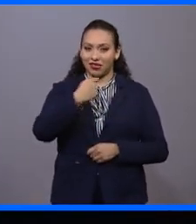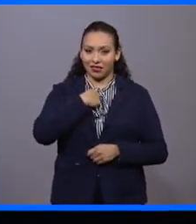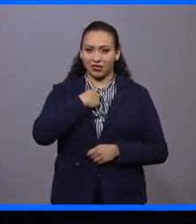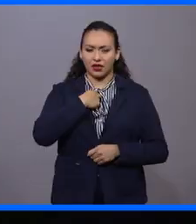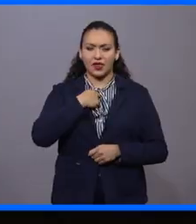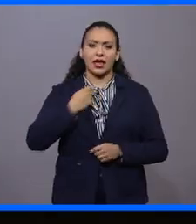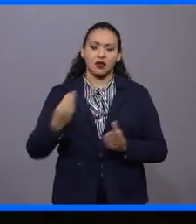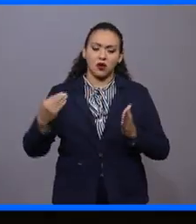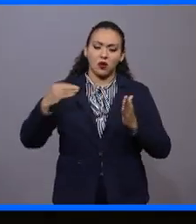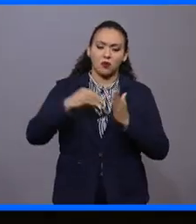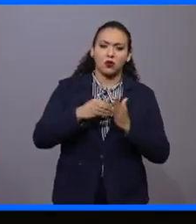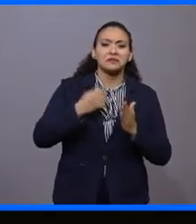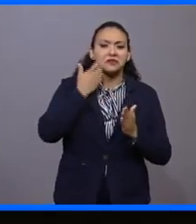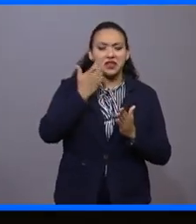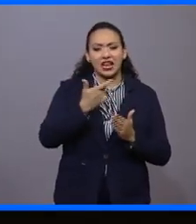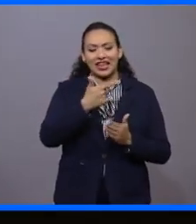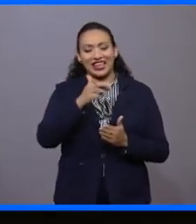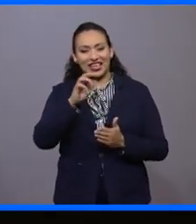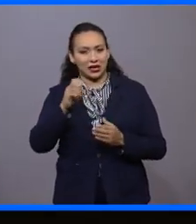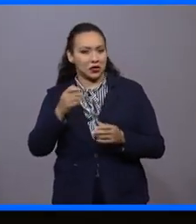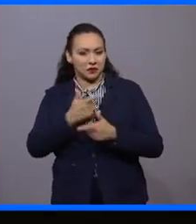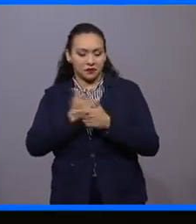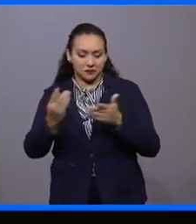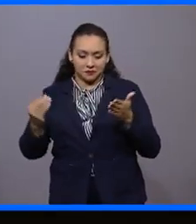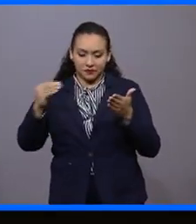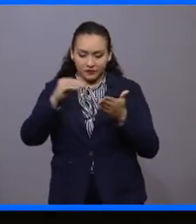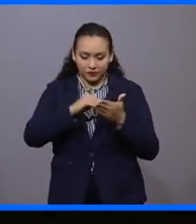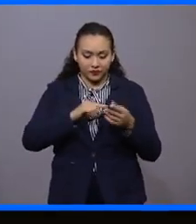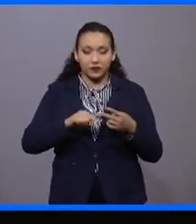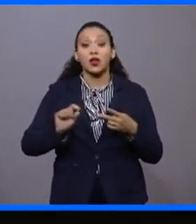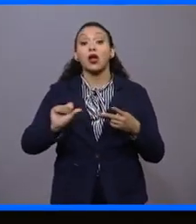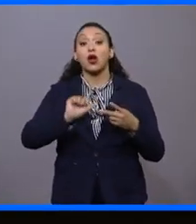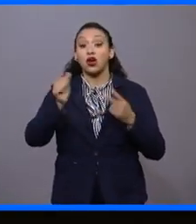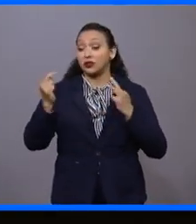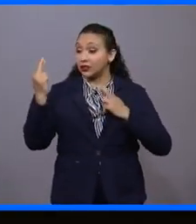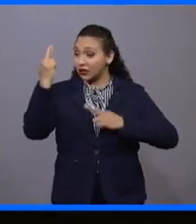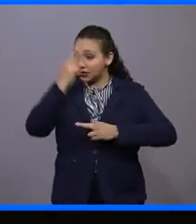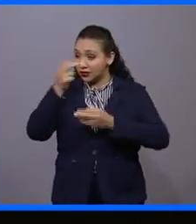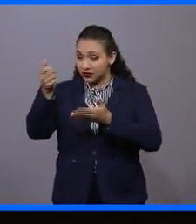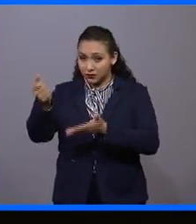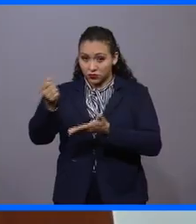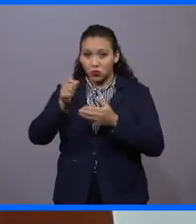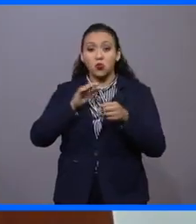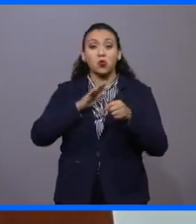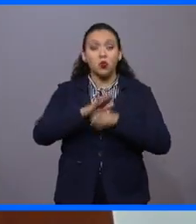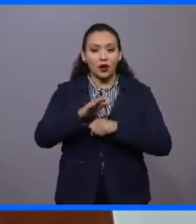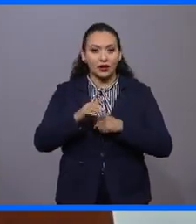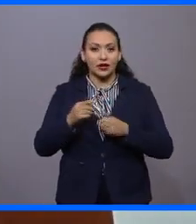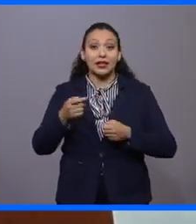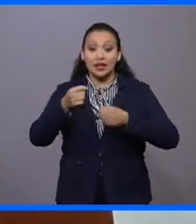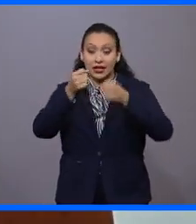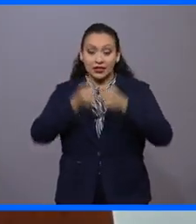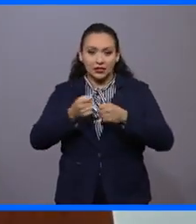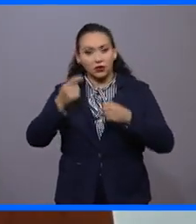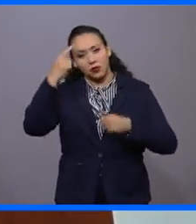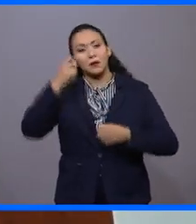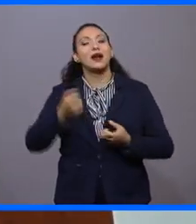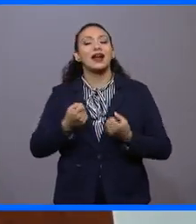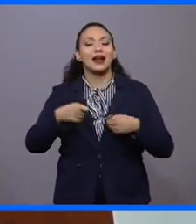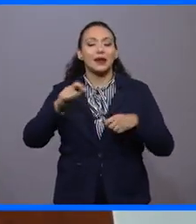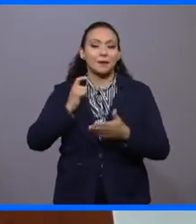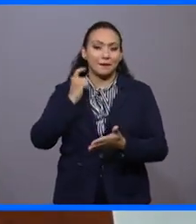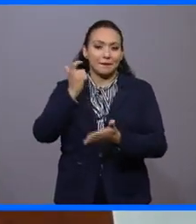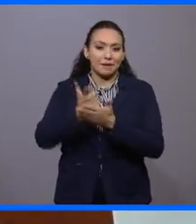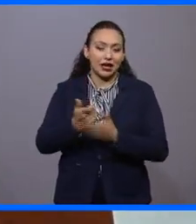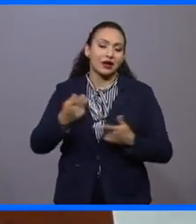género. También atrajo un asunto sobre la devolución de aportaciones y recursos acumulados en los seguros de cesantía en edad avanzada y